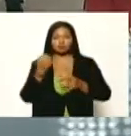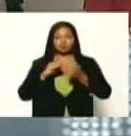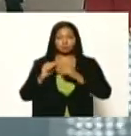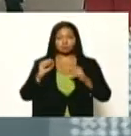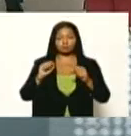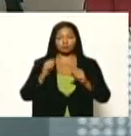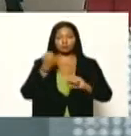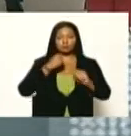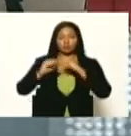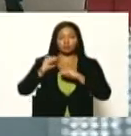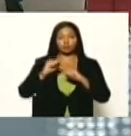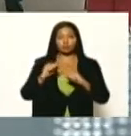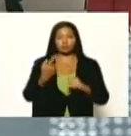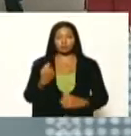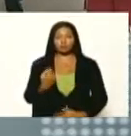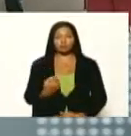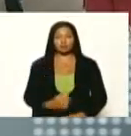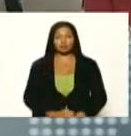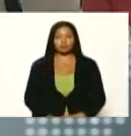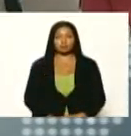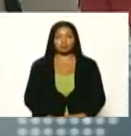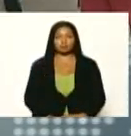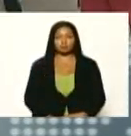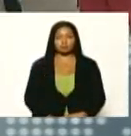de vacunas. Y